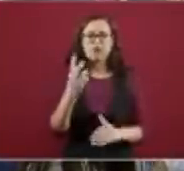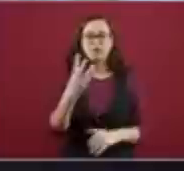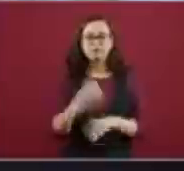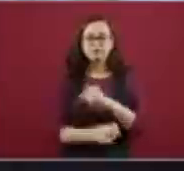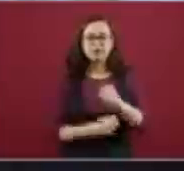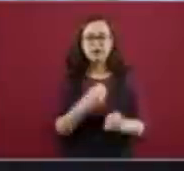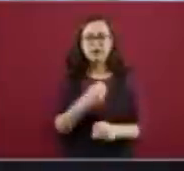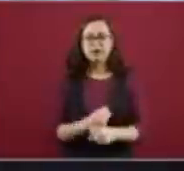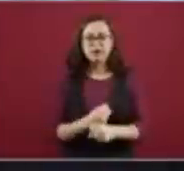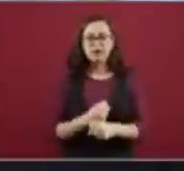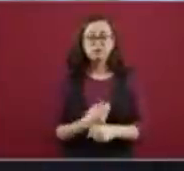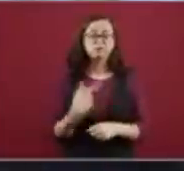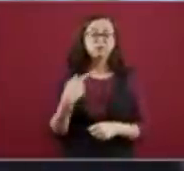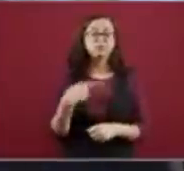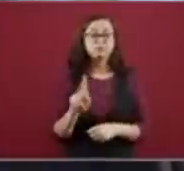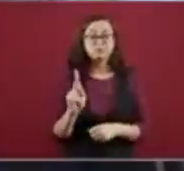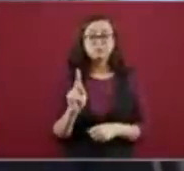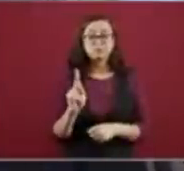para no